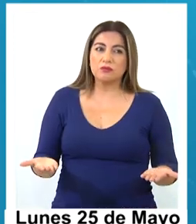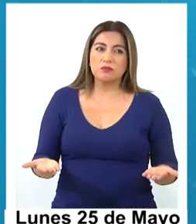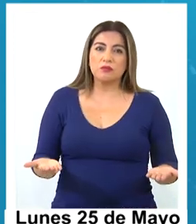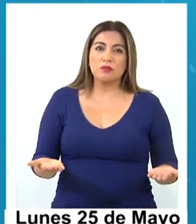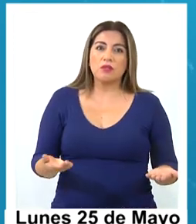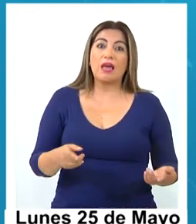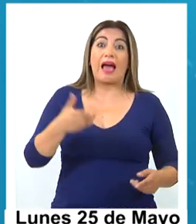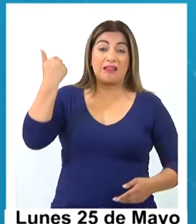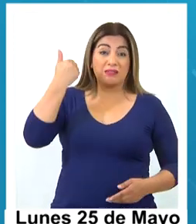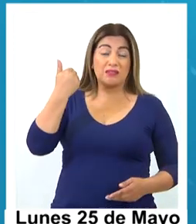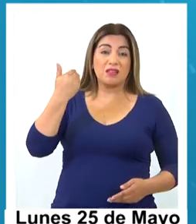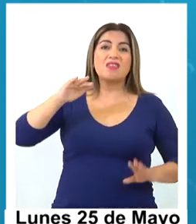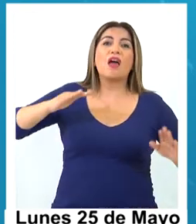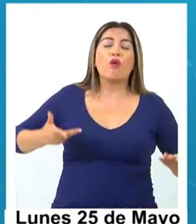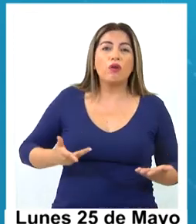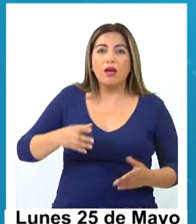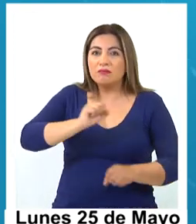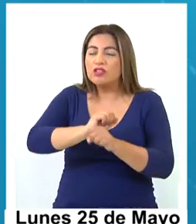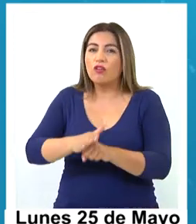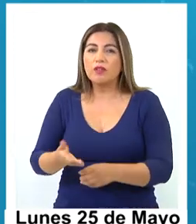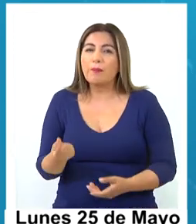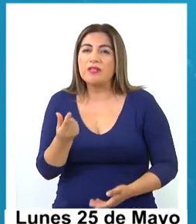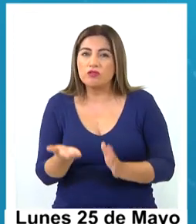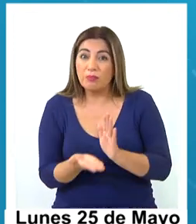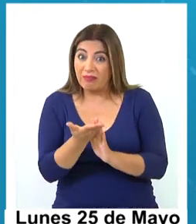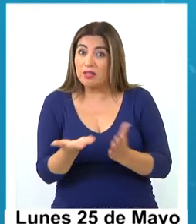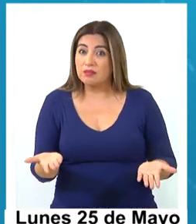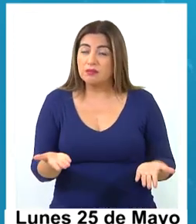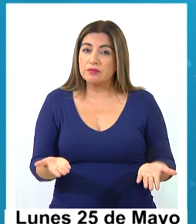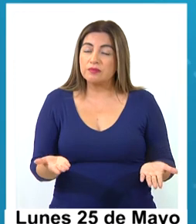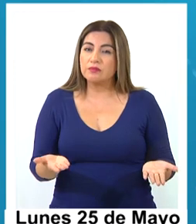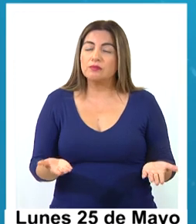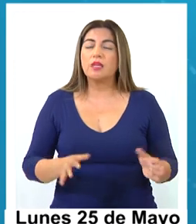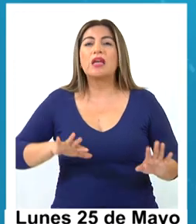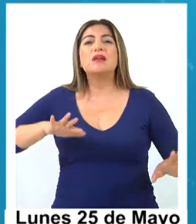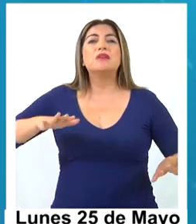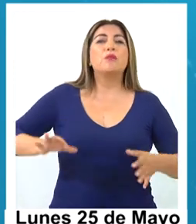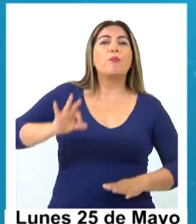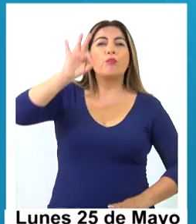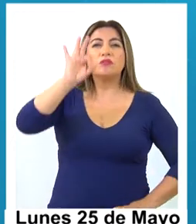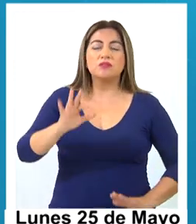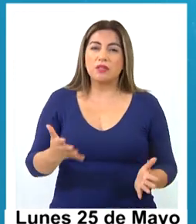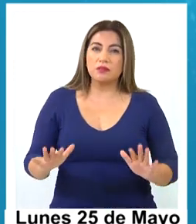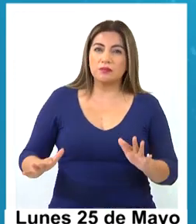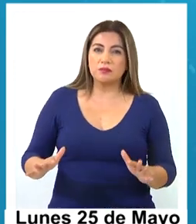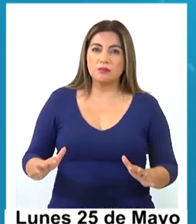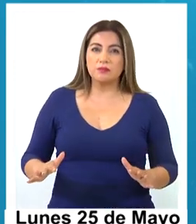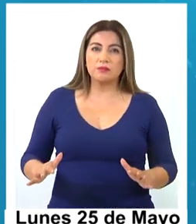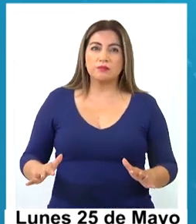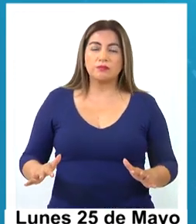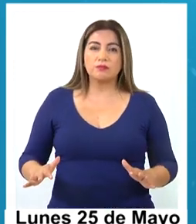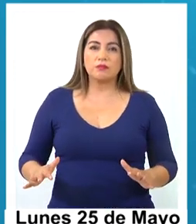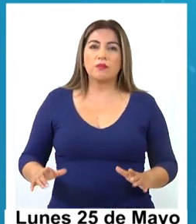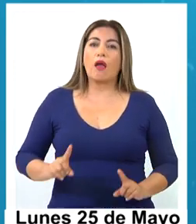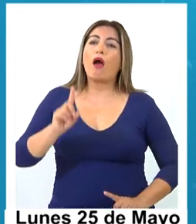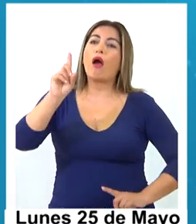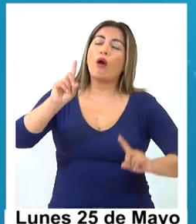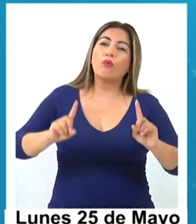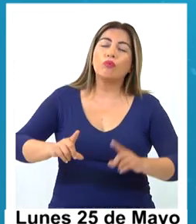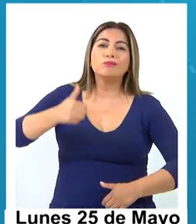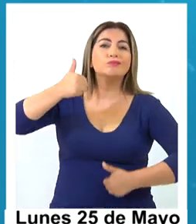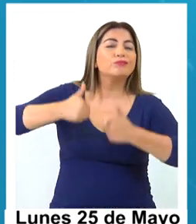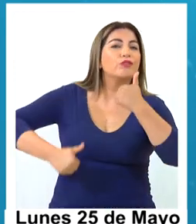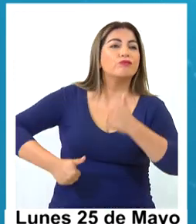vale y cuánto costaría ahora en pandemia mira el porcentaje va a depender un poco de cada